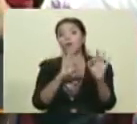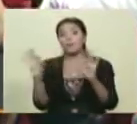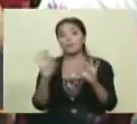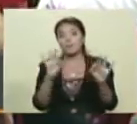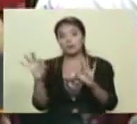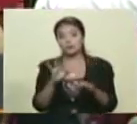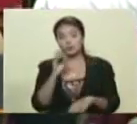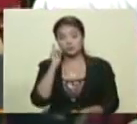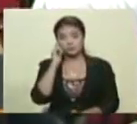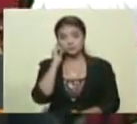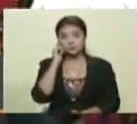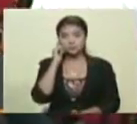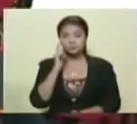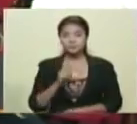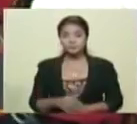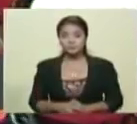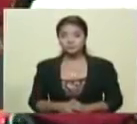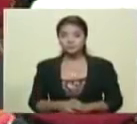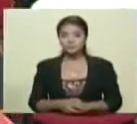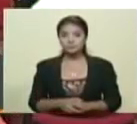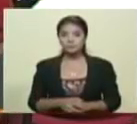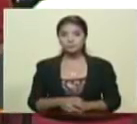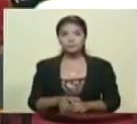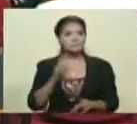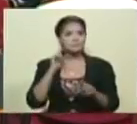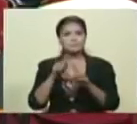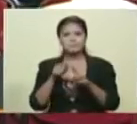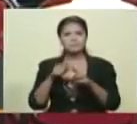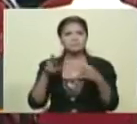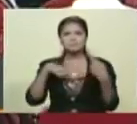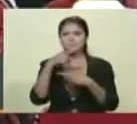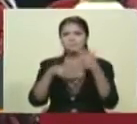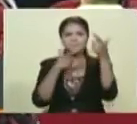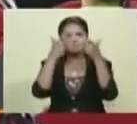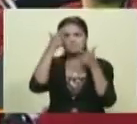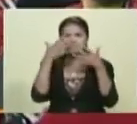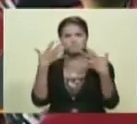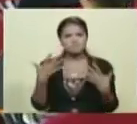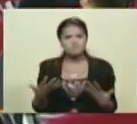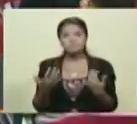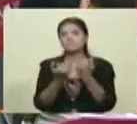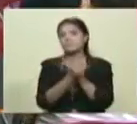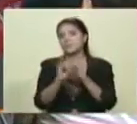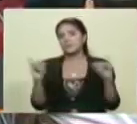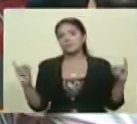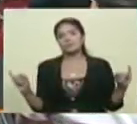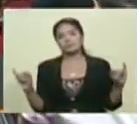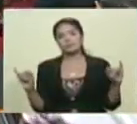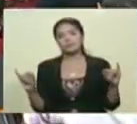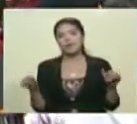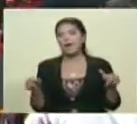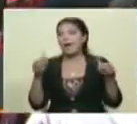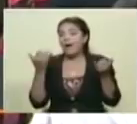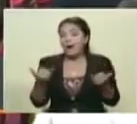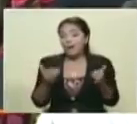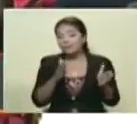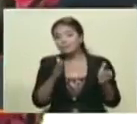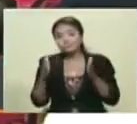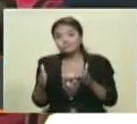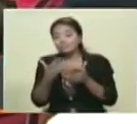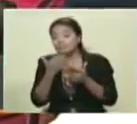Ernesto. Carácter de la revolución chavista es un carácter independentista. Estamos en una fase de